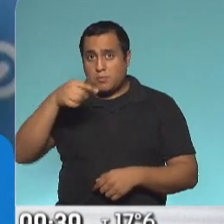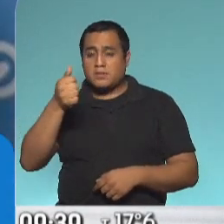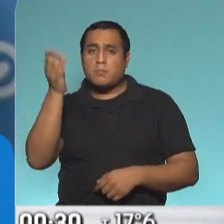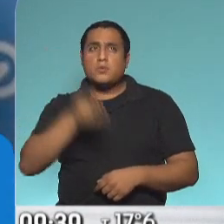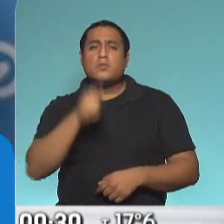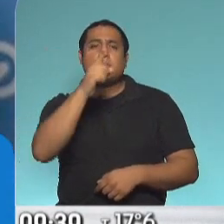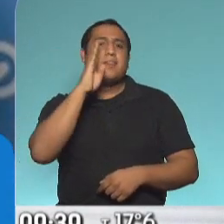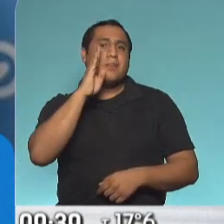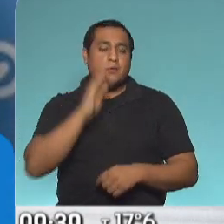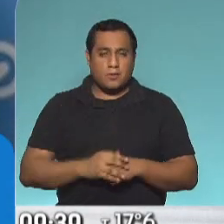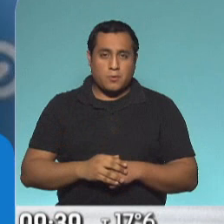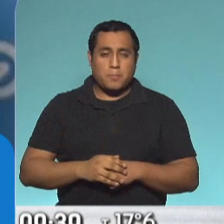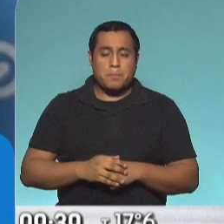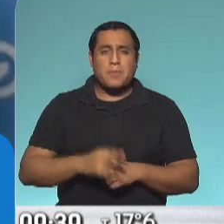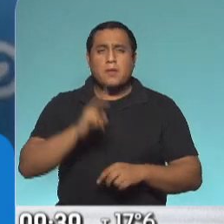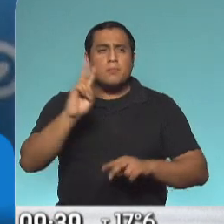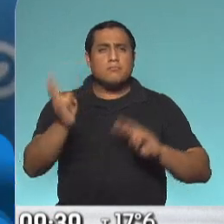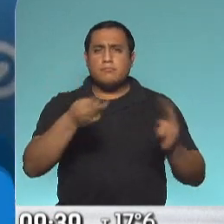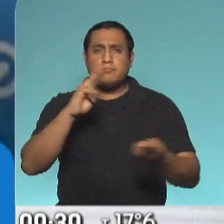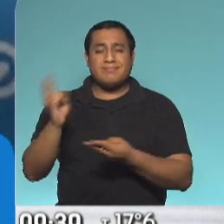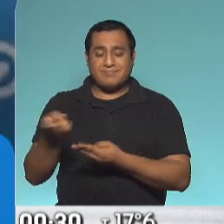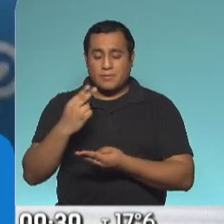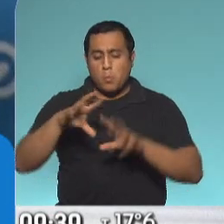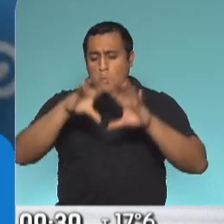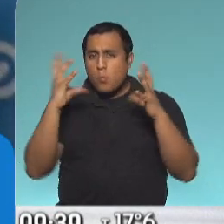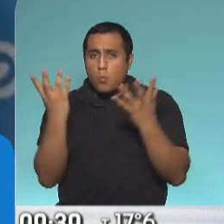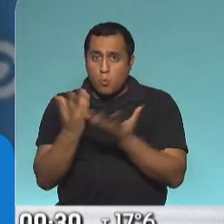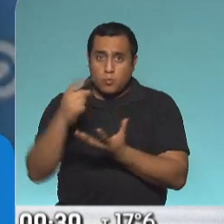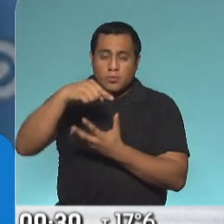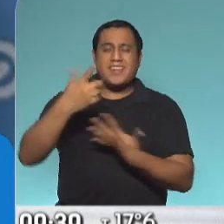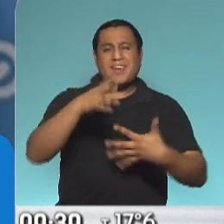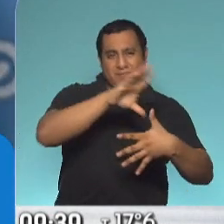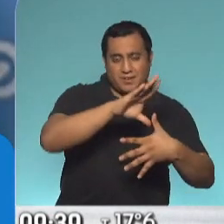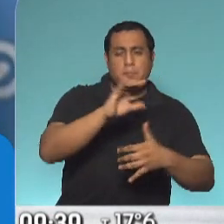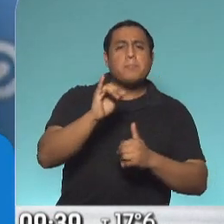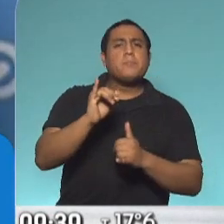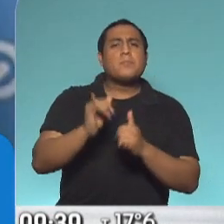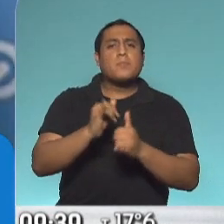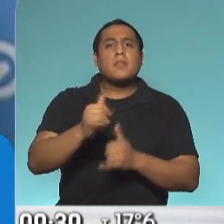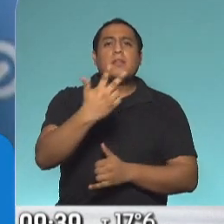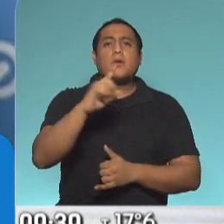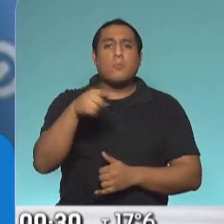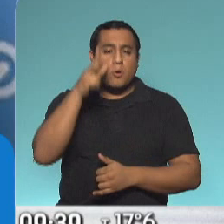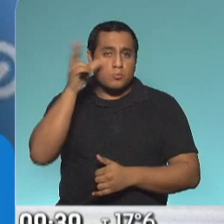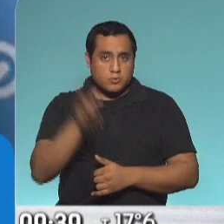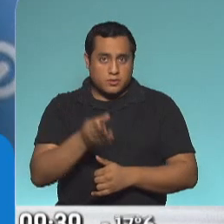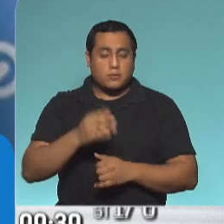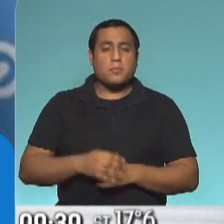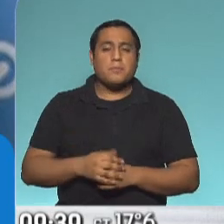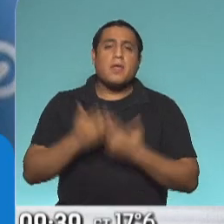eeuu la tasa de letalidad a nivel global y a nivel americano es del 38 por ciento